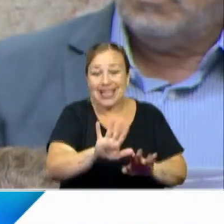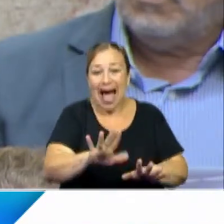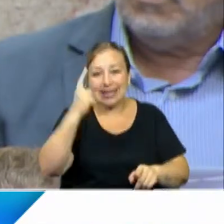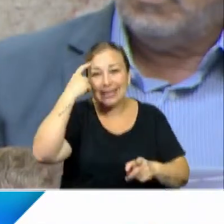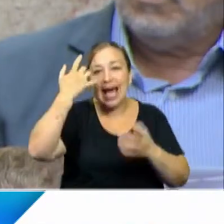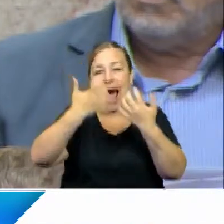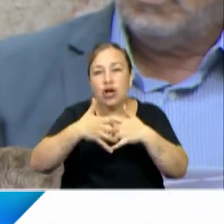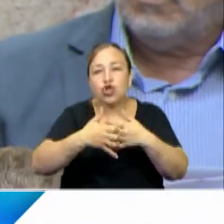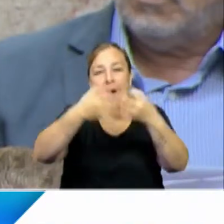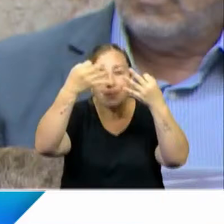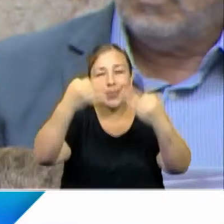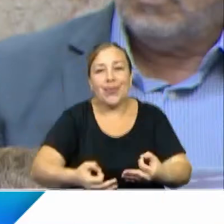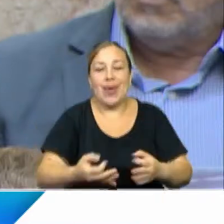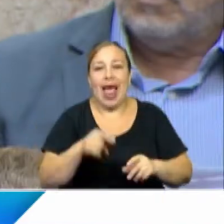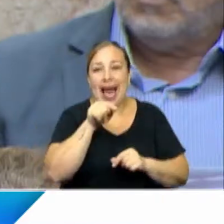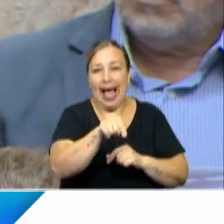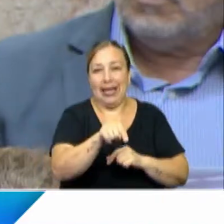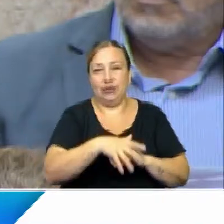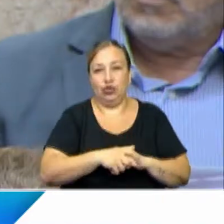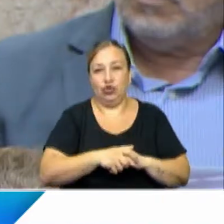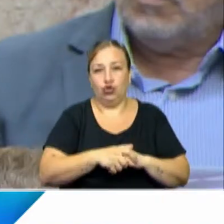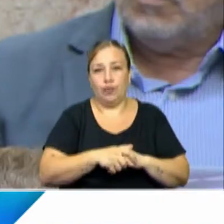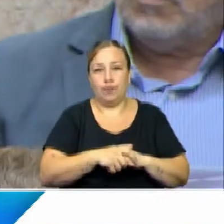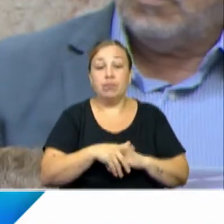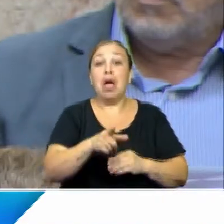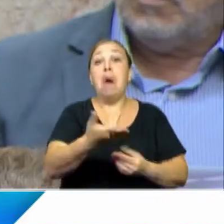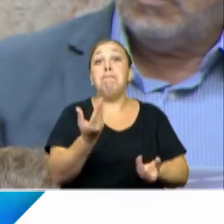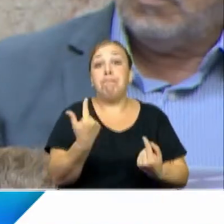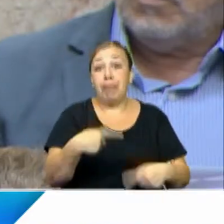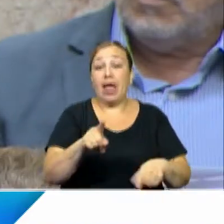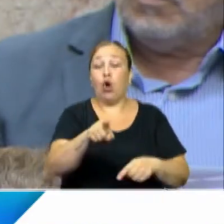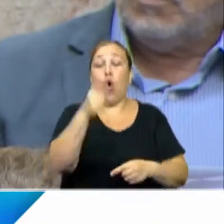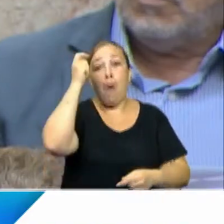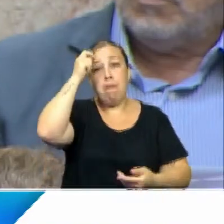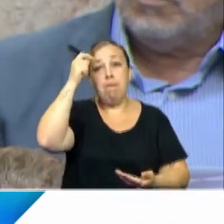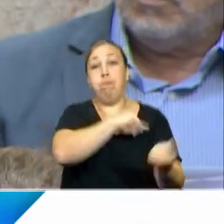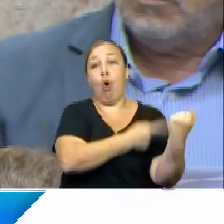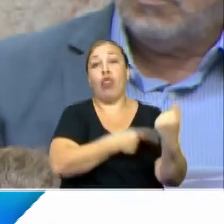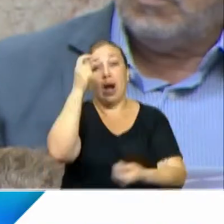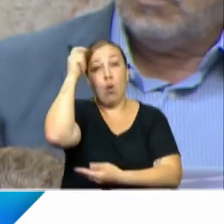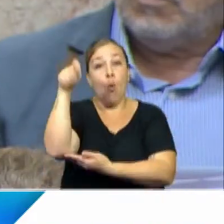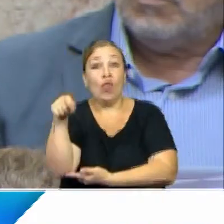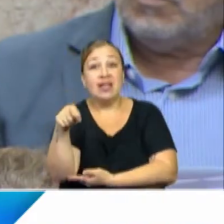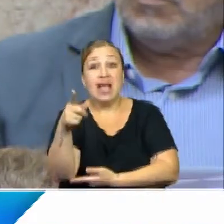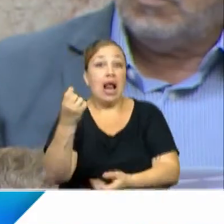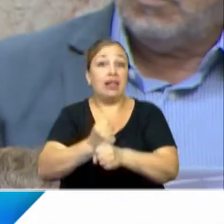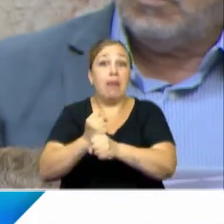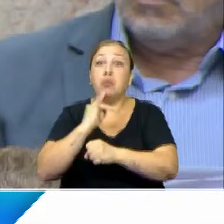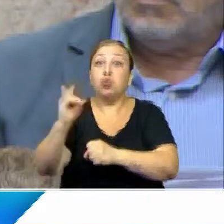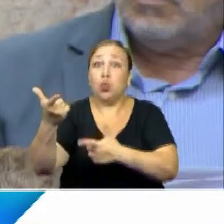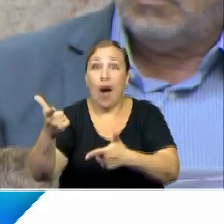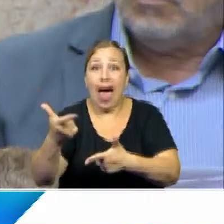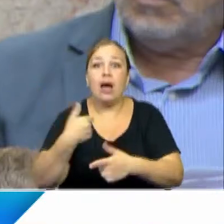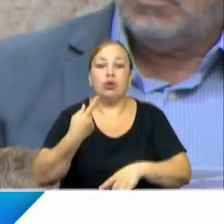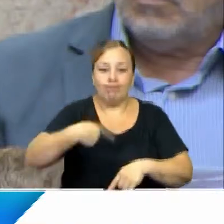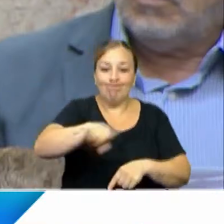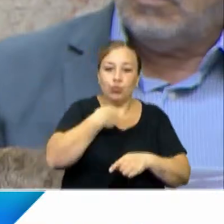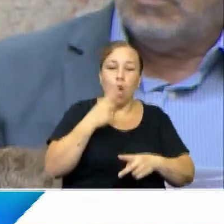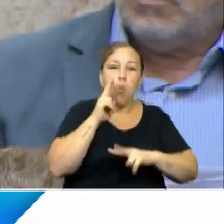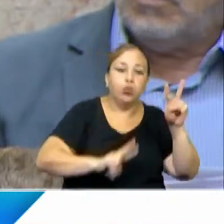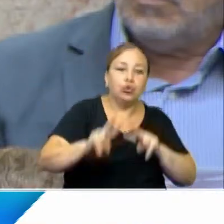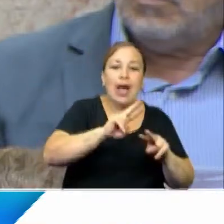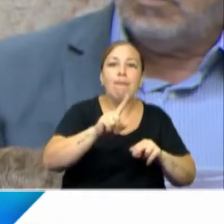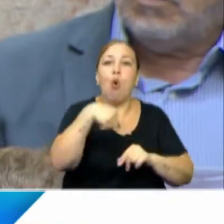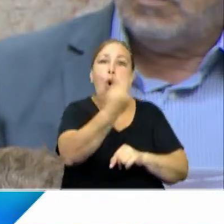esto sería lo deseable. Como el Poder Judicial no está haciendo eso, entonces lamentablemente tenemos que buscar estos caminos